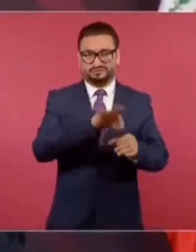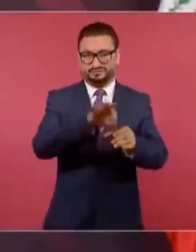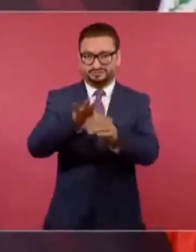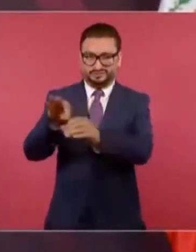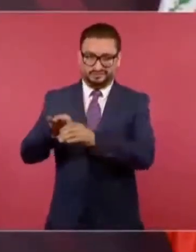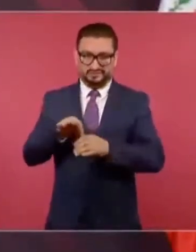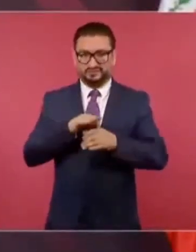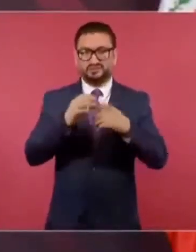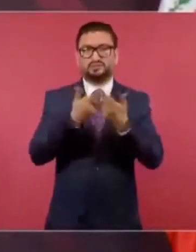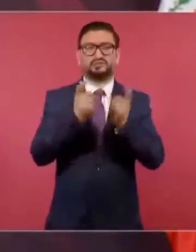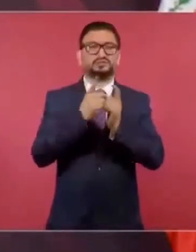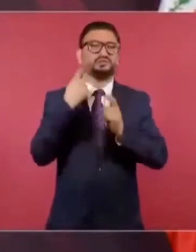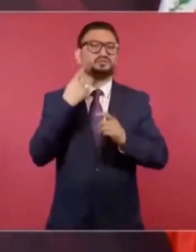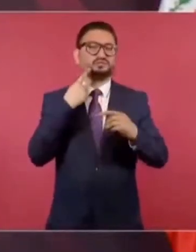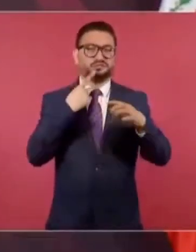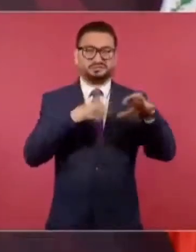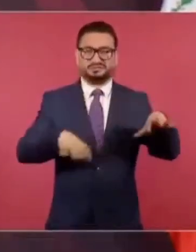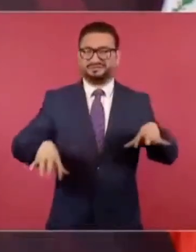entre partidos.